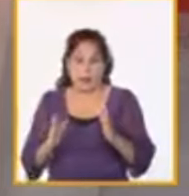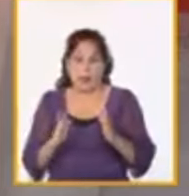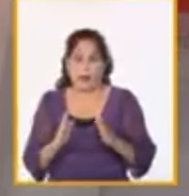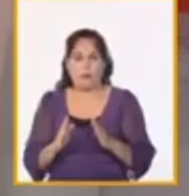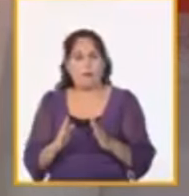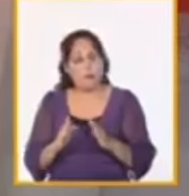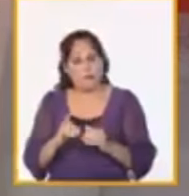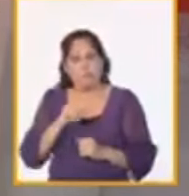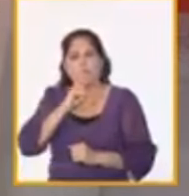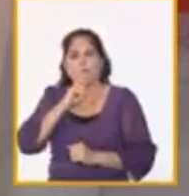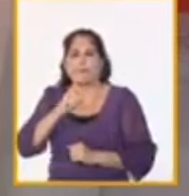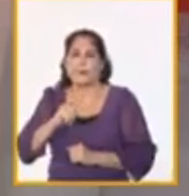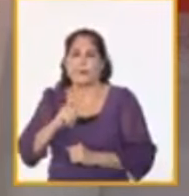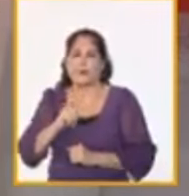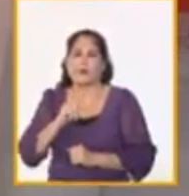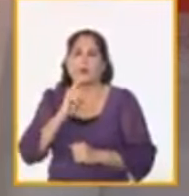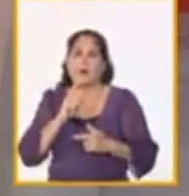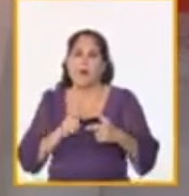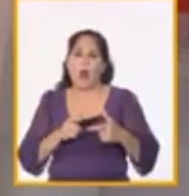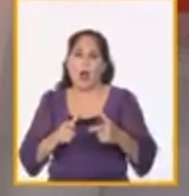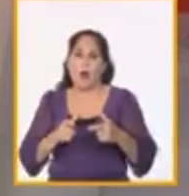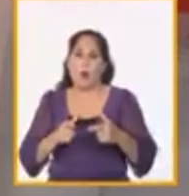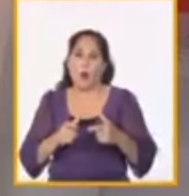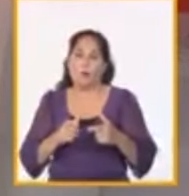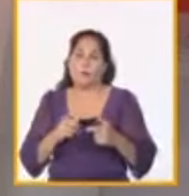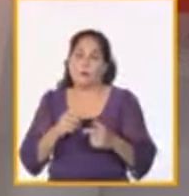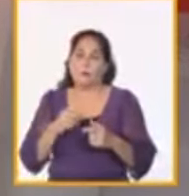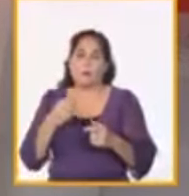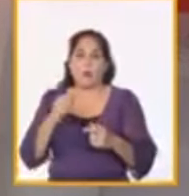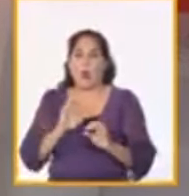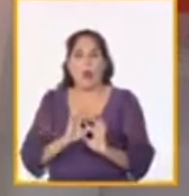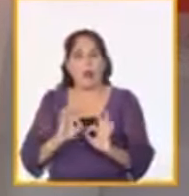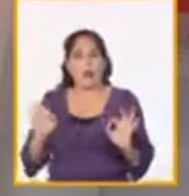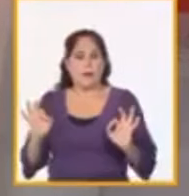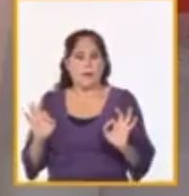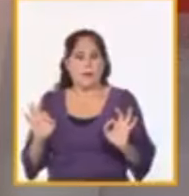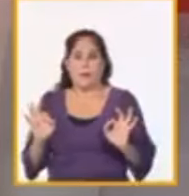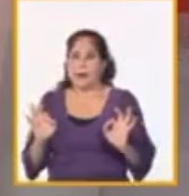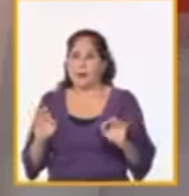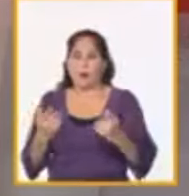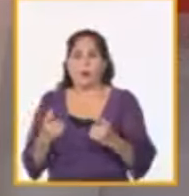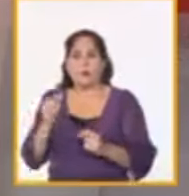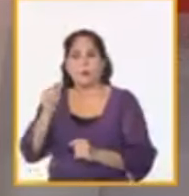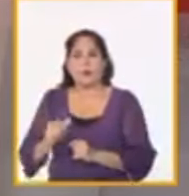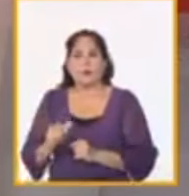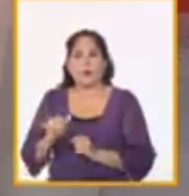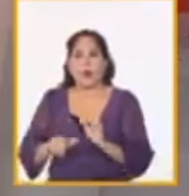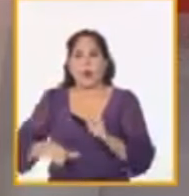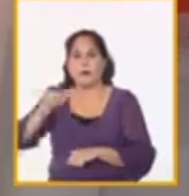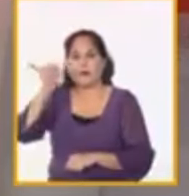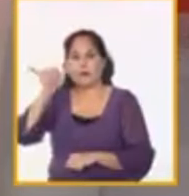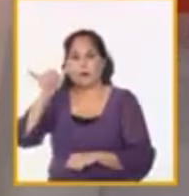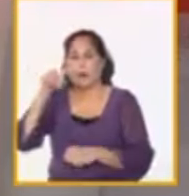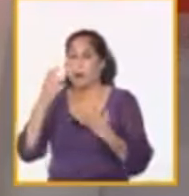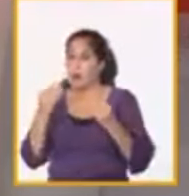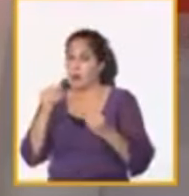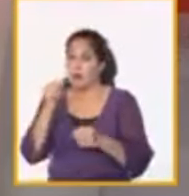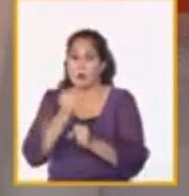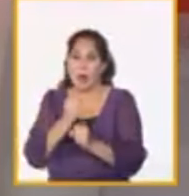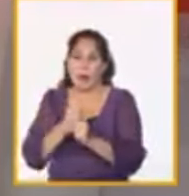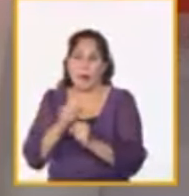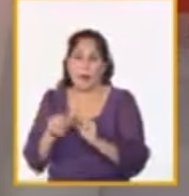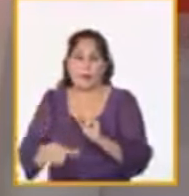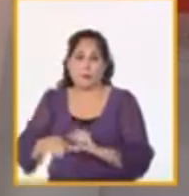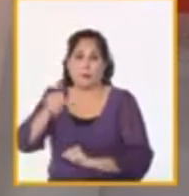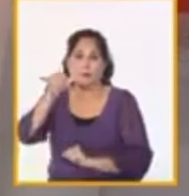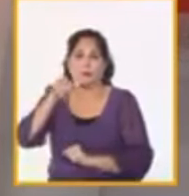golpeado mucho para el abasto y el saneamiento. Es el éxodo de personas, sobre todo de